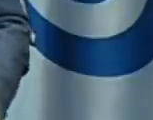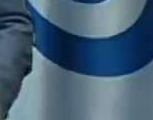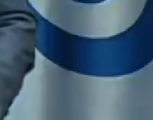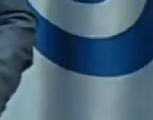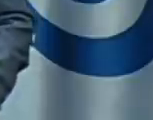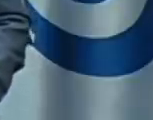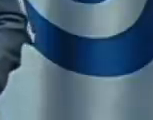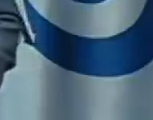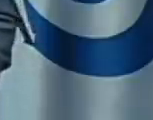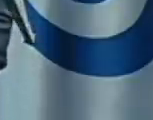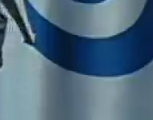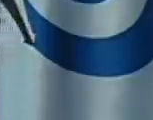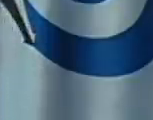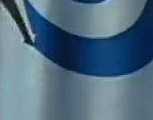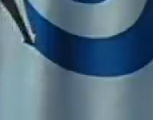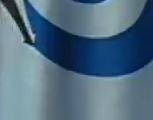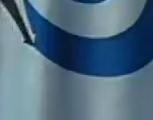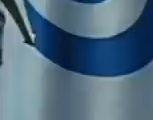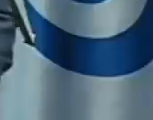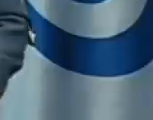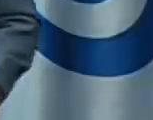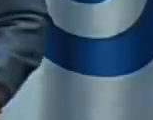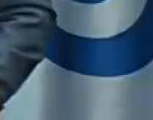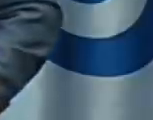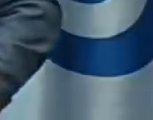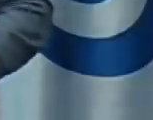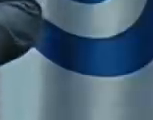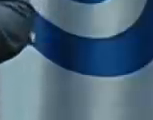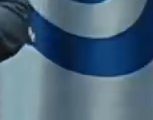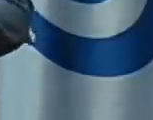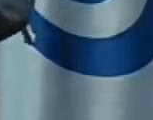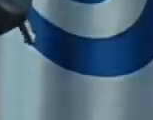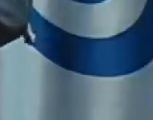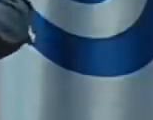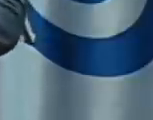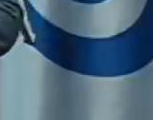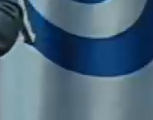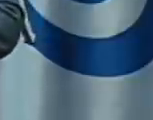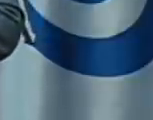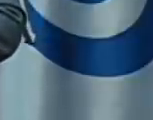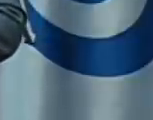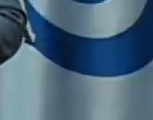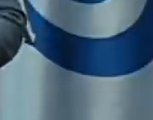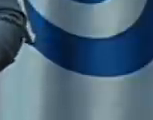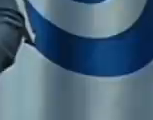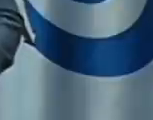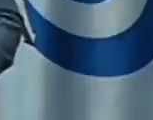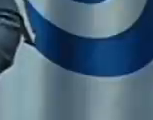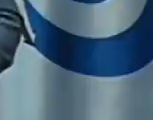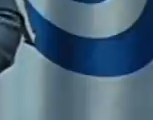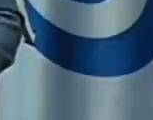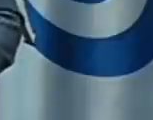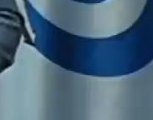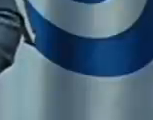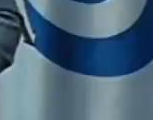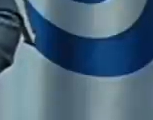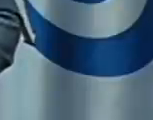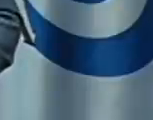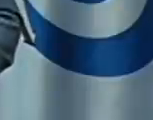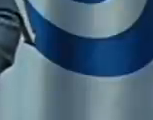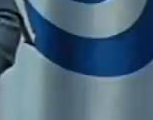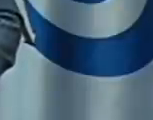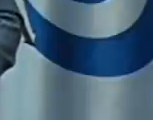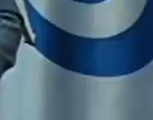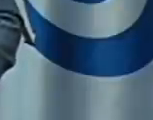de bioseguridad, no bajar la guardia en esta materia tan importante, donde el Estado venezolano, por cierto, ha dado